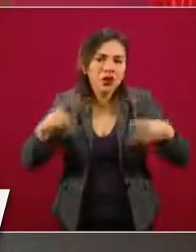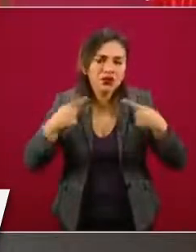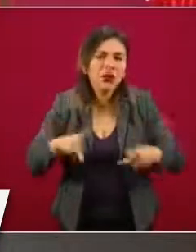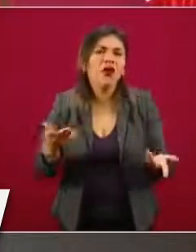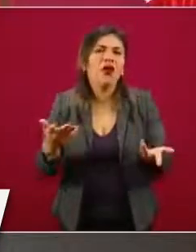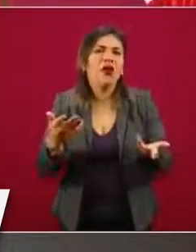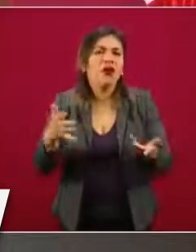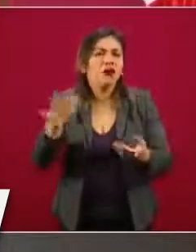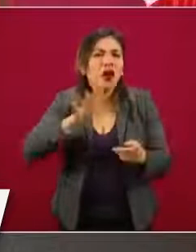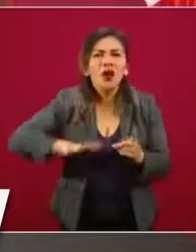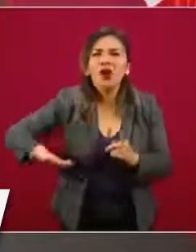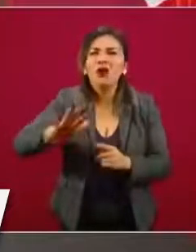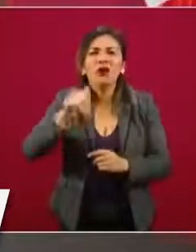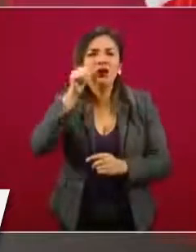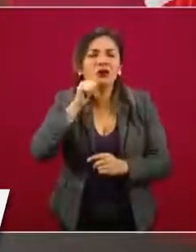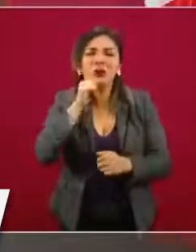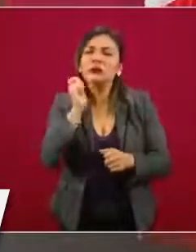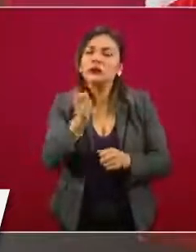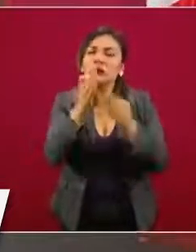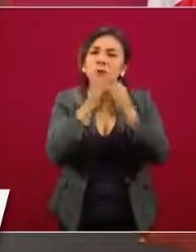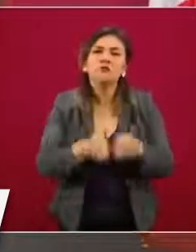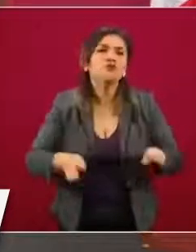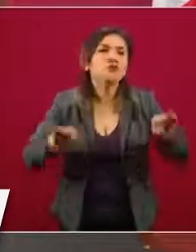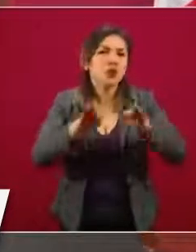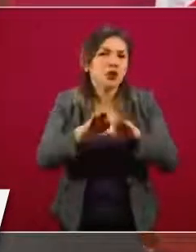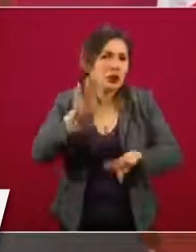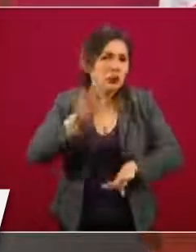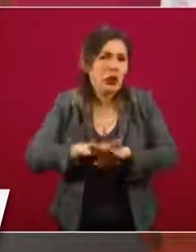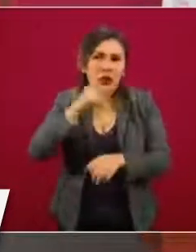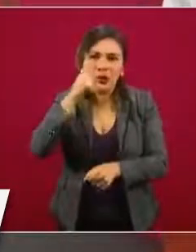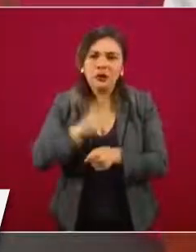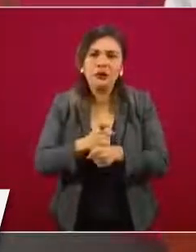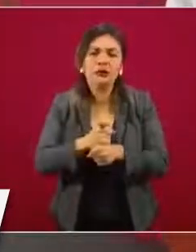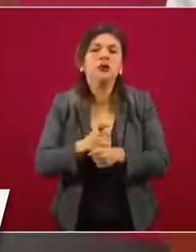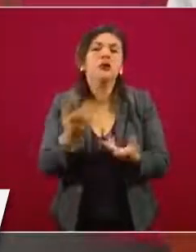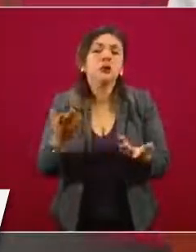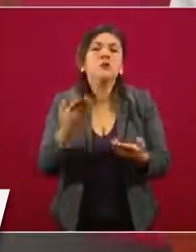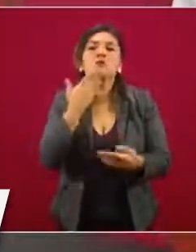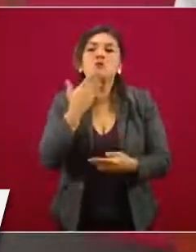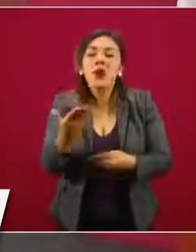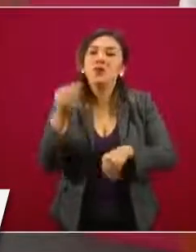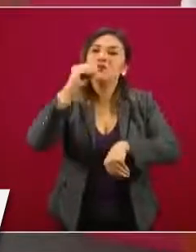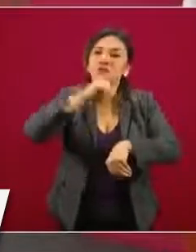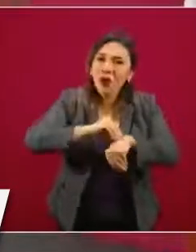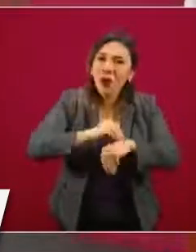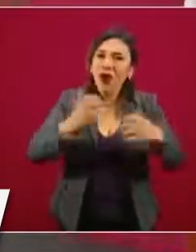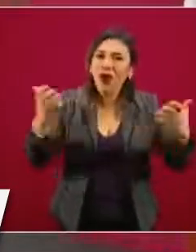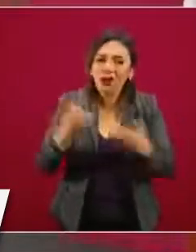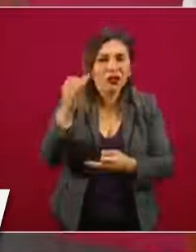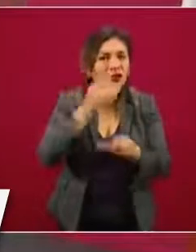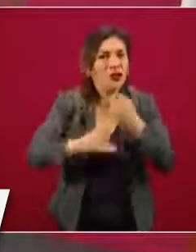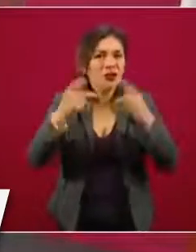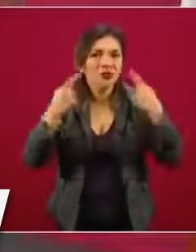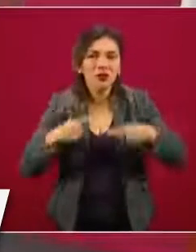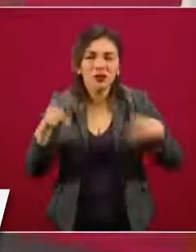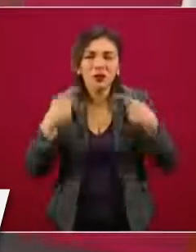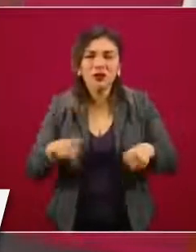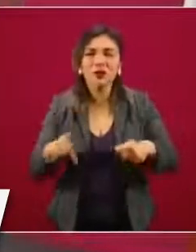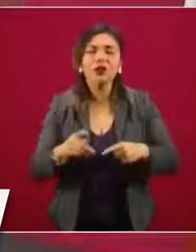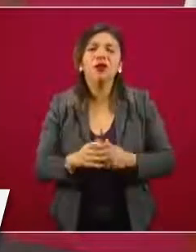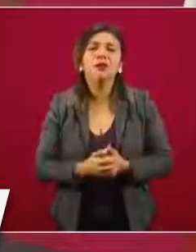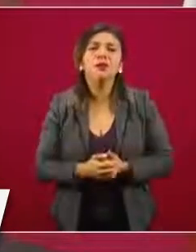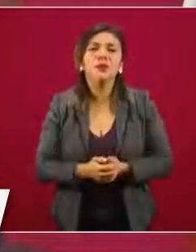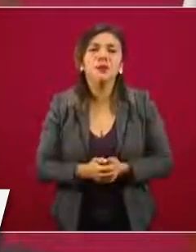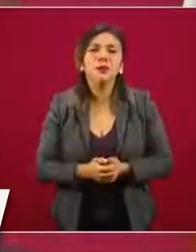sido lo fundamental, lo básico, el buen comportamiento de todos